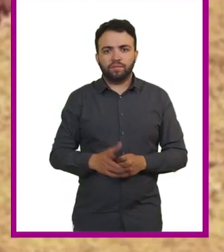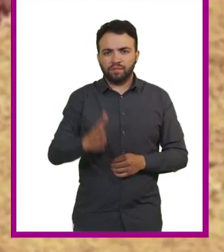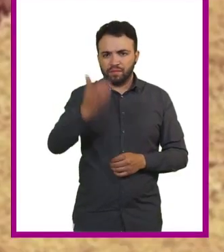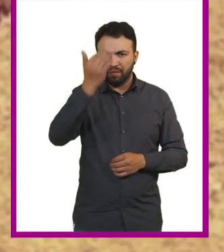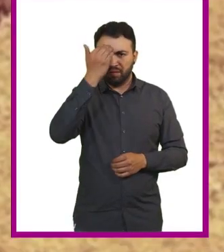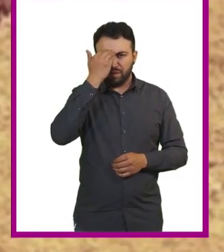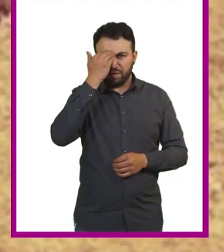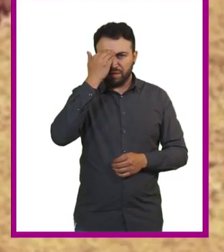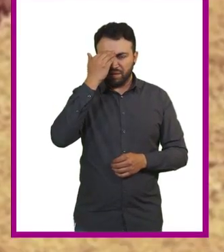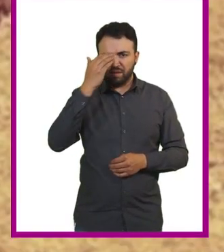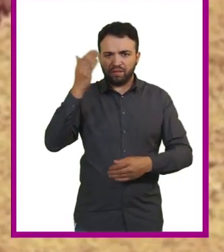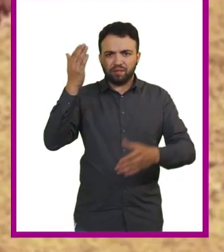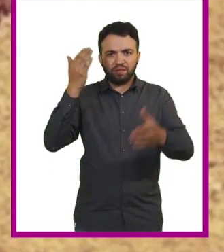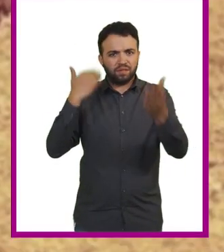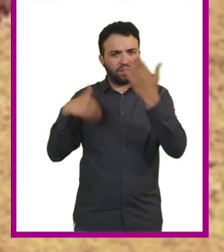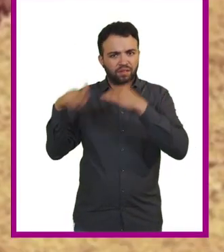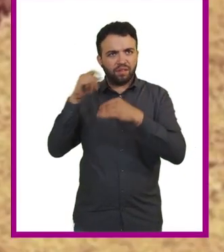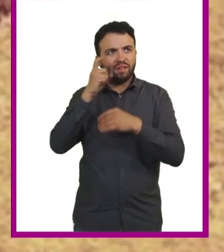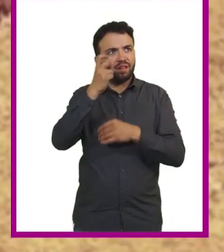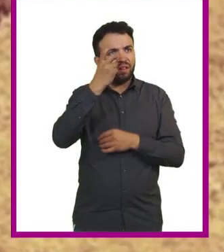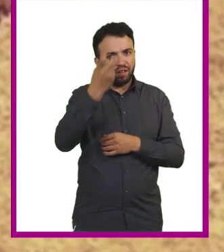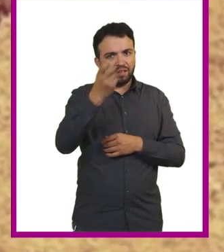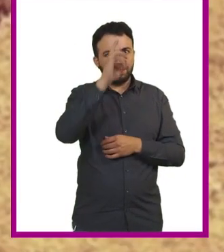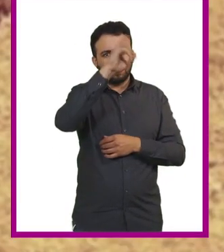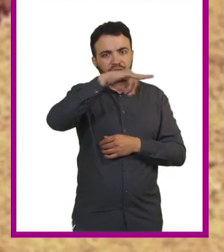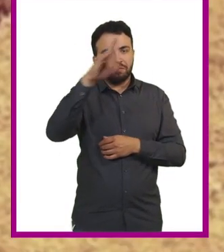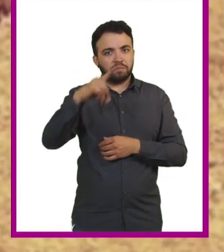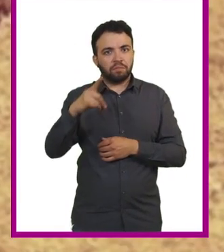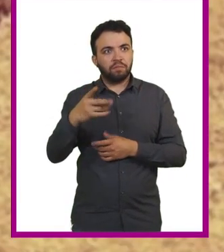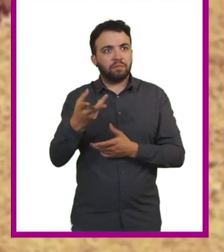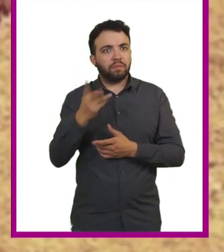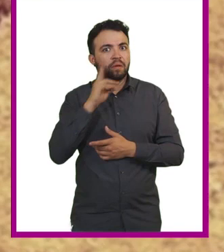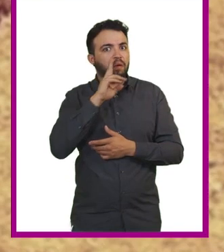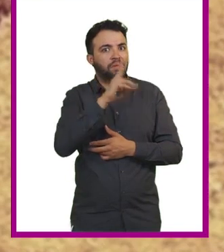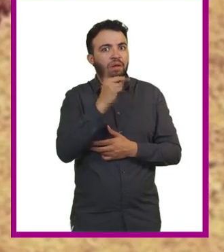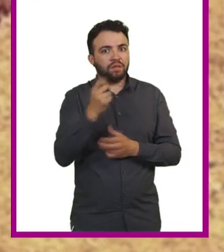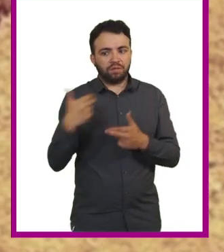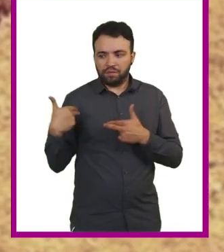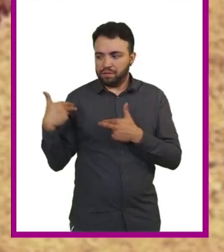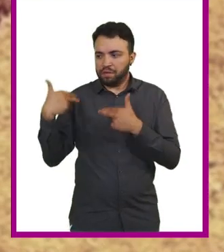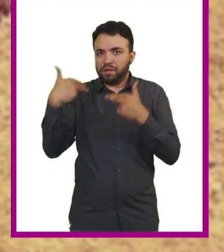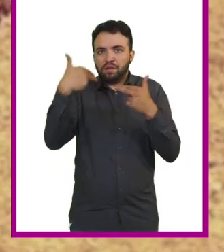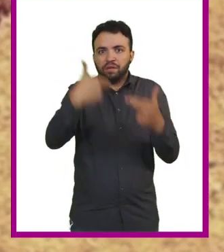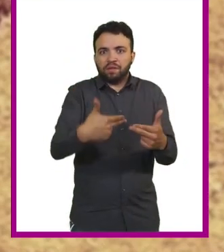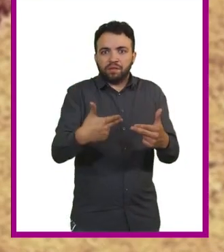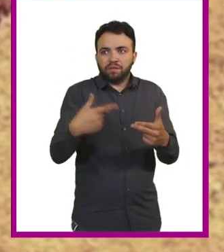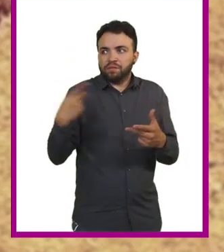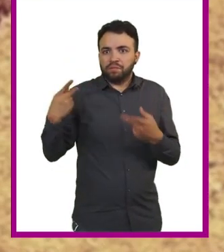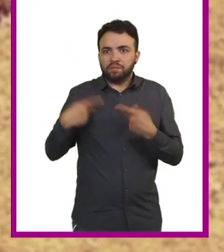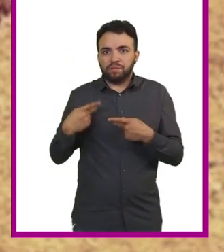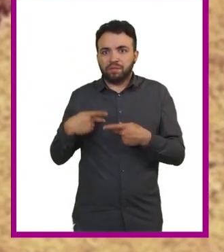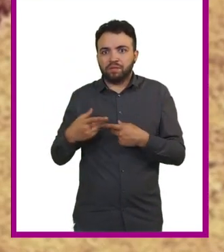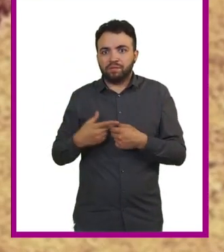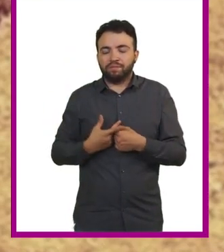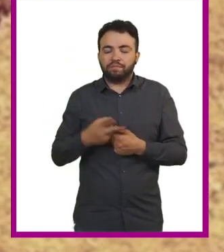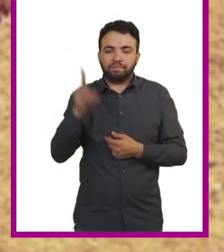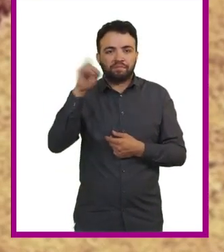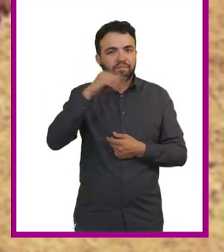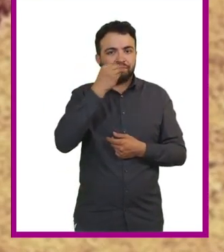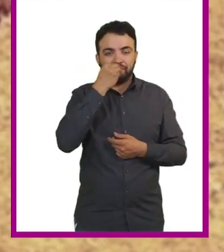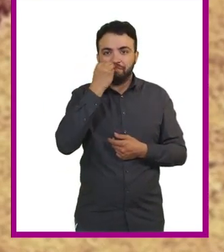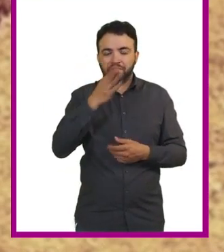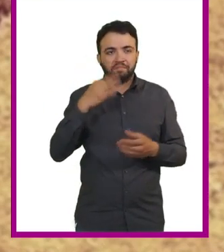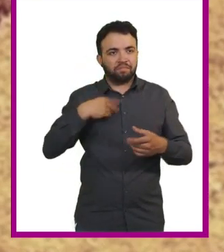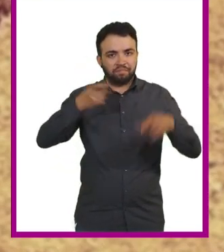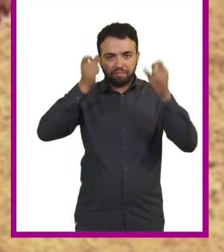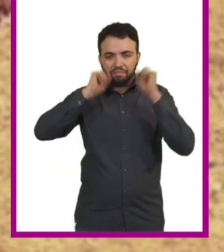¿Conocían ustedes la existencia de estas pinturas rupestres? ¿Qué les parece la herencia que sus creadores han dejado a la humanidad? Es